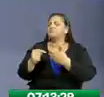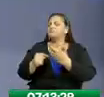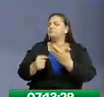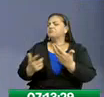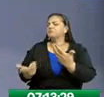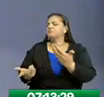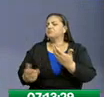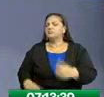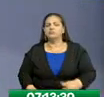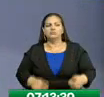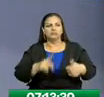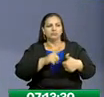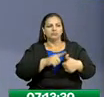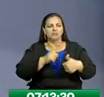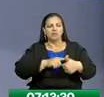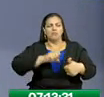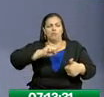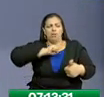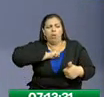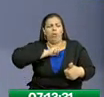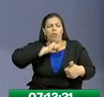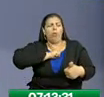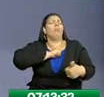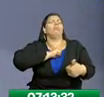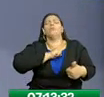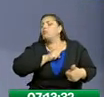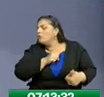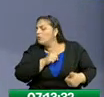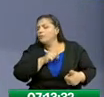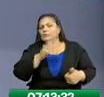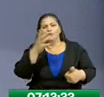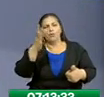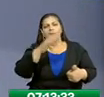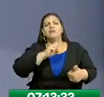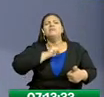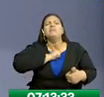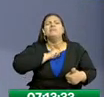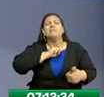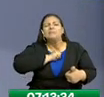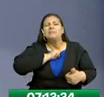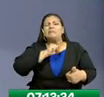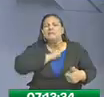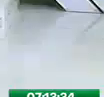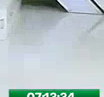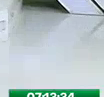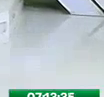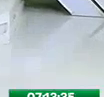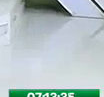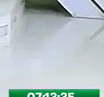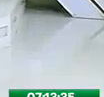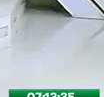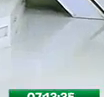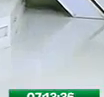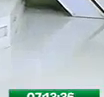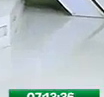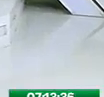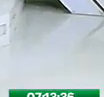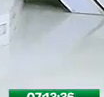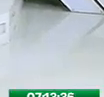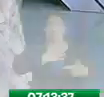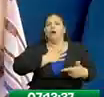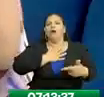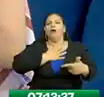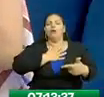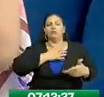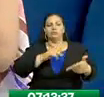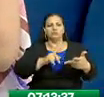y en frecuentes casos dificultad para la función respiratoria. ¿Cuándo se piensa o se determina que estos